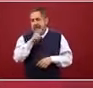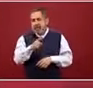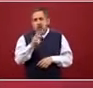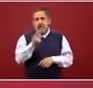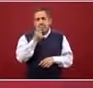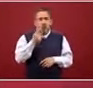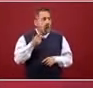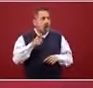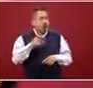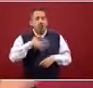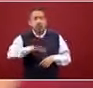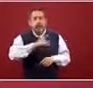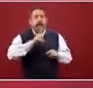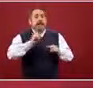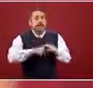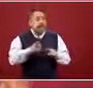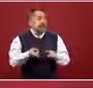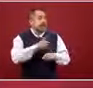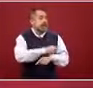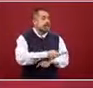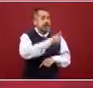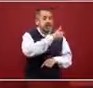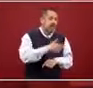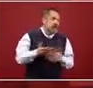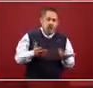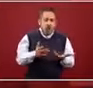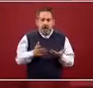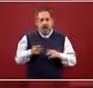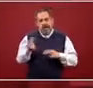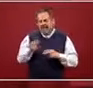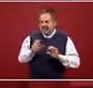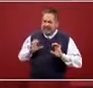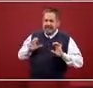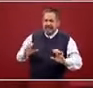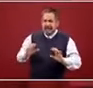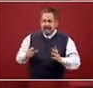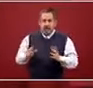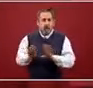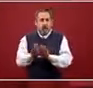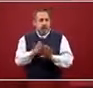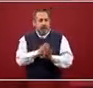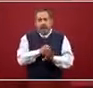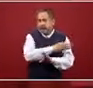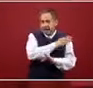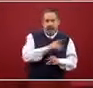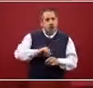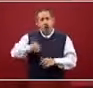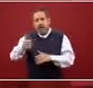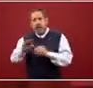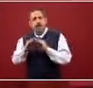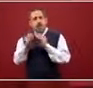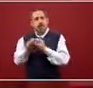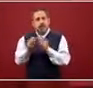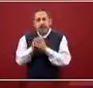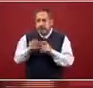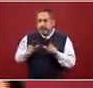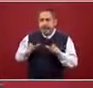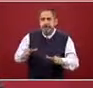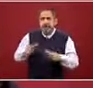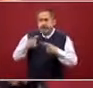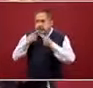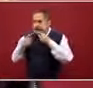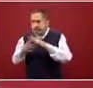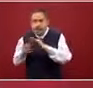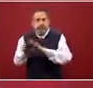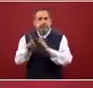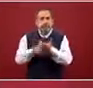cada uno de los casos. Y ahí sí, el mecanismo de contención ya no tiene sentido alguno, porque son, lo mejor